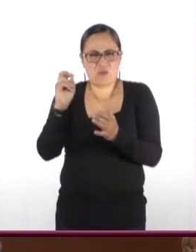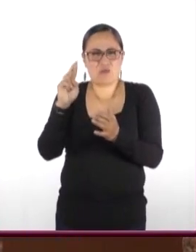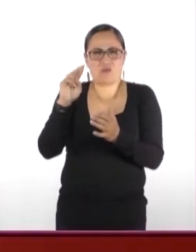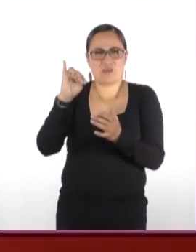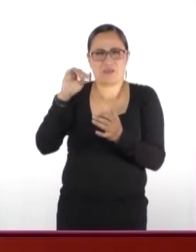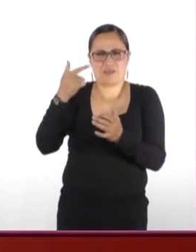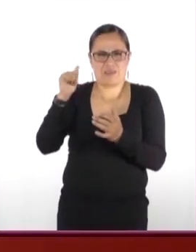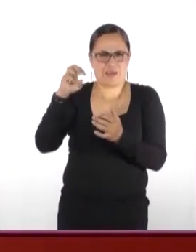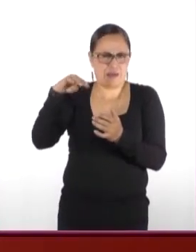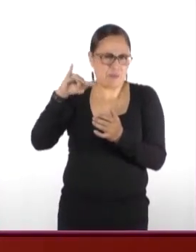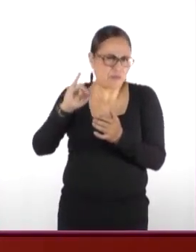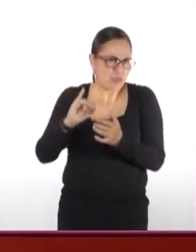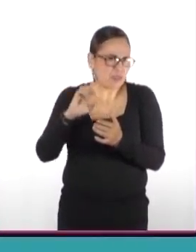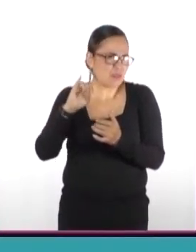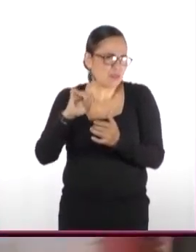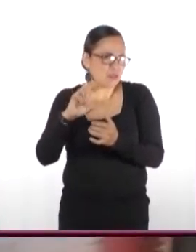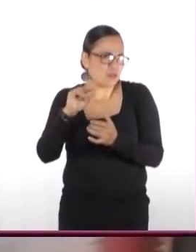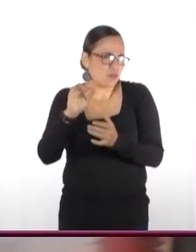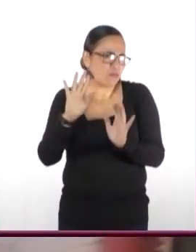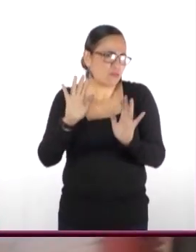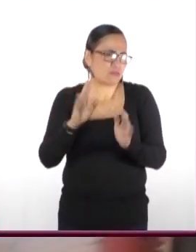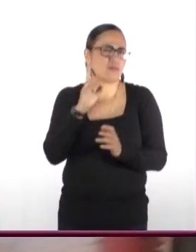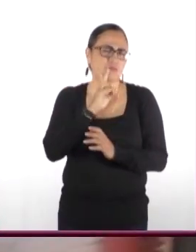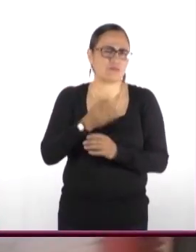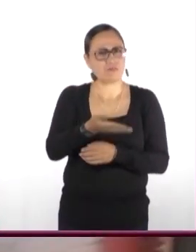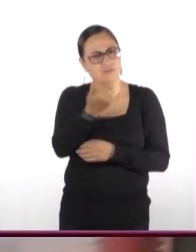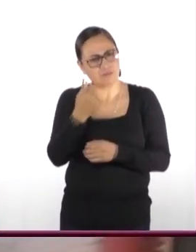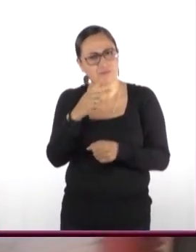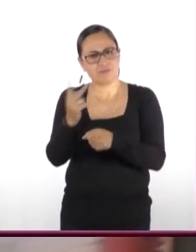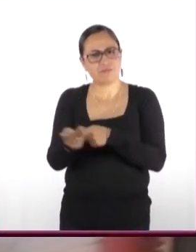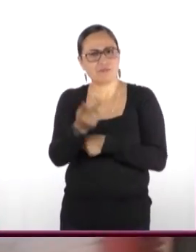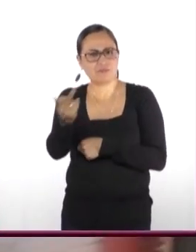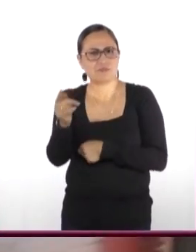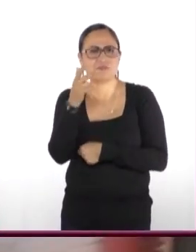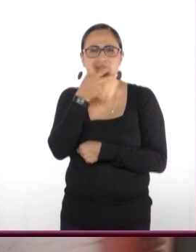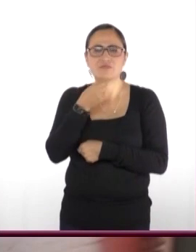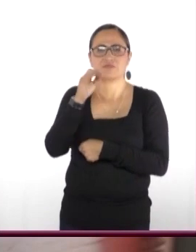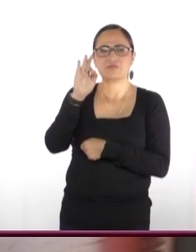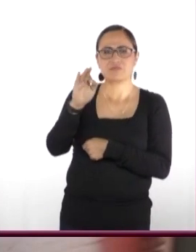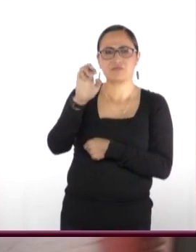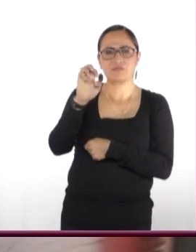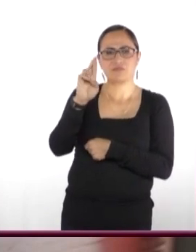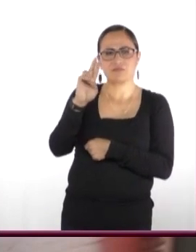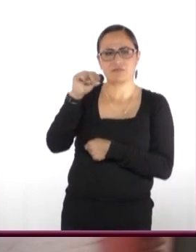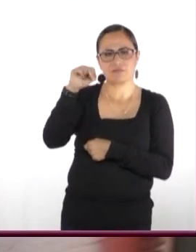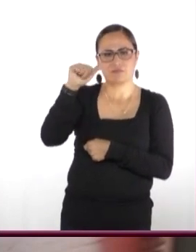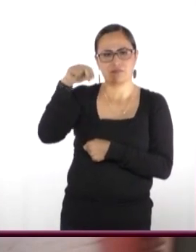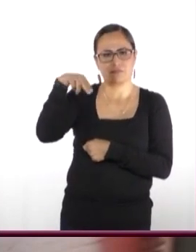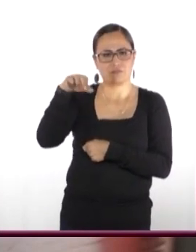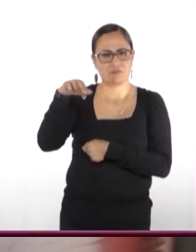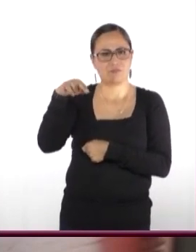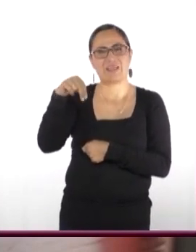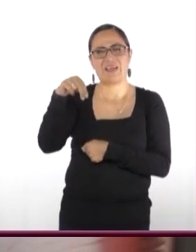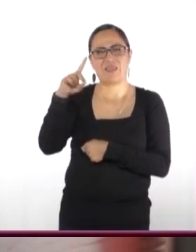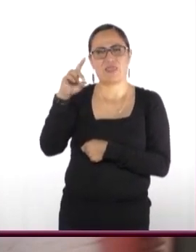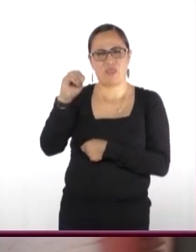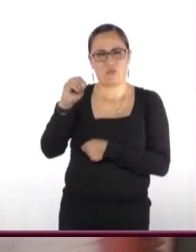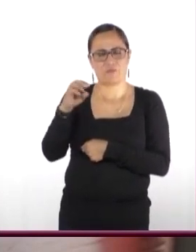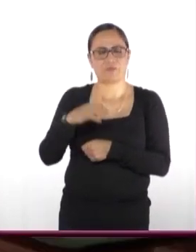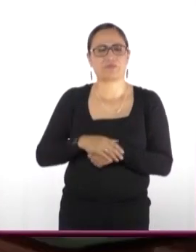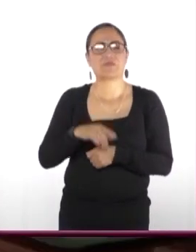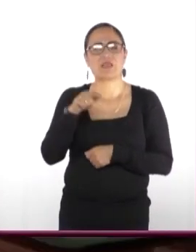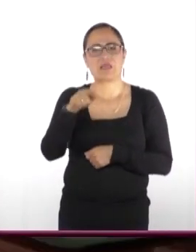¿vamos? Vamos. Vamos. El día de hoy tenemos como invitado a Fernando Mena Arellano, que es director de